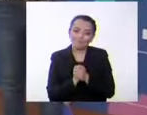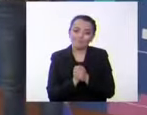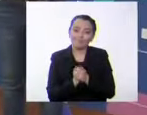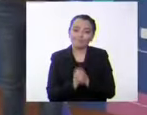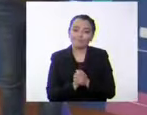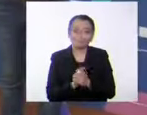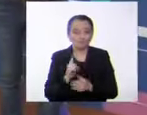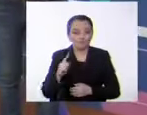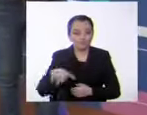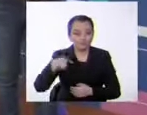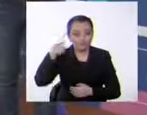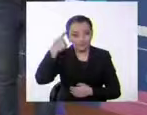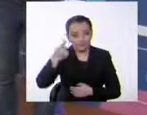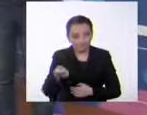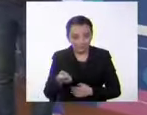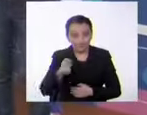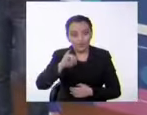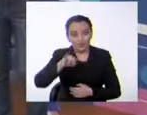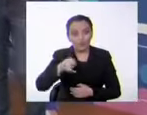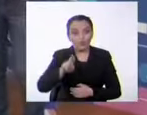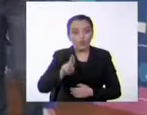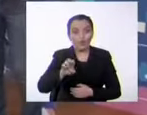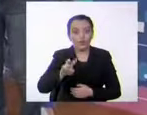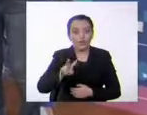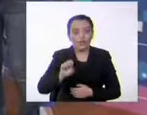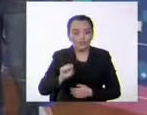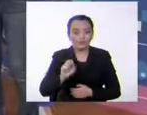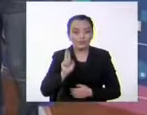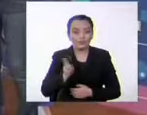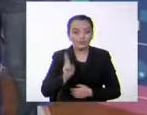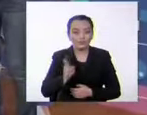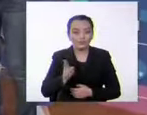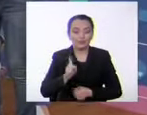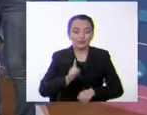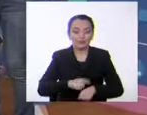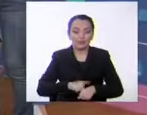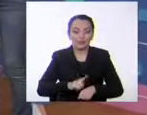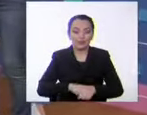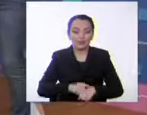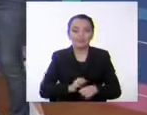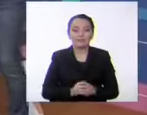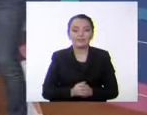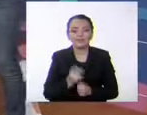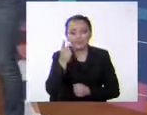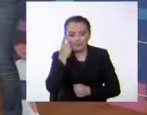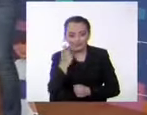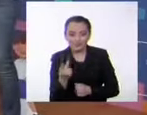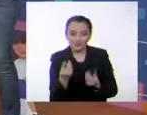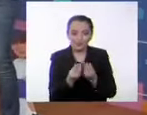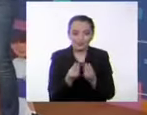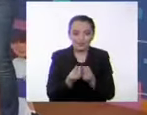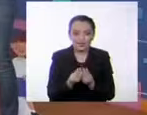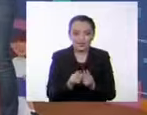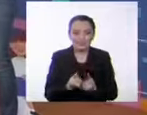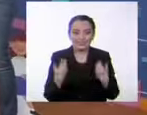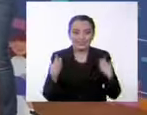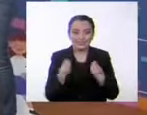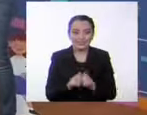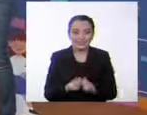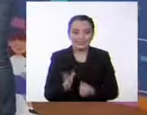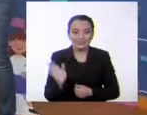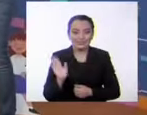próximo jueves nos vemos a la misma hora y, bueno, acuérdense muy bien de sintonizar la teleclase de estudios sociales. Gracias.